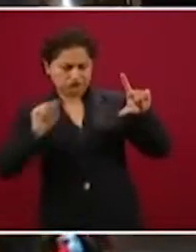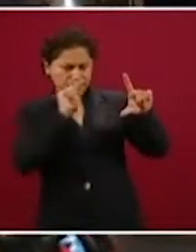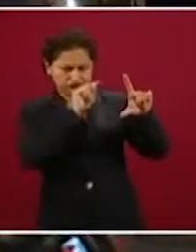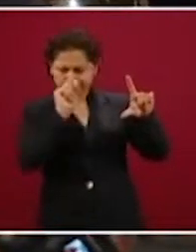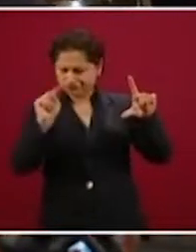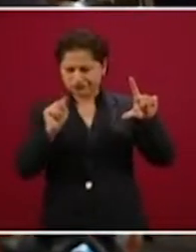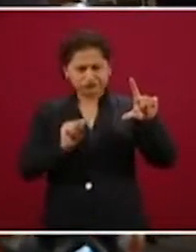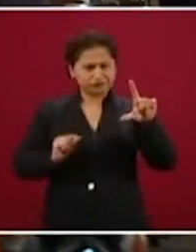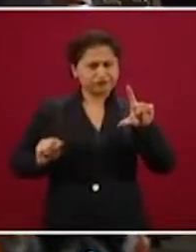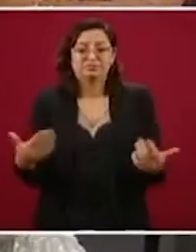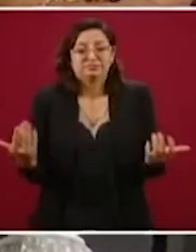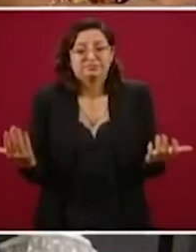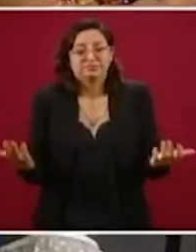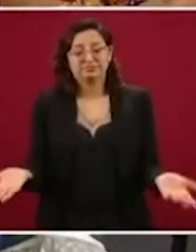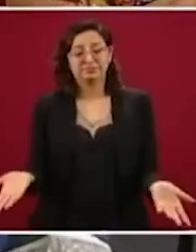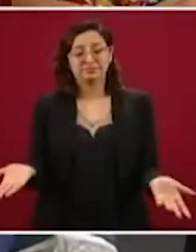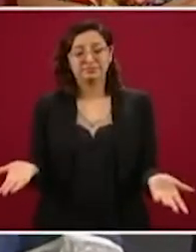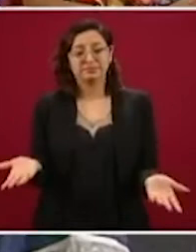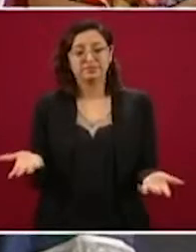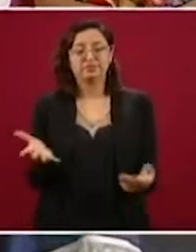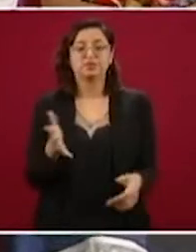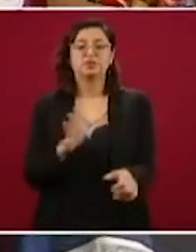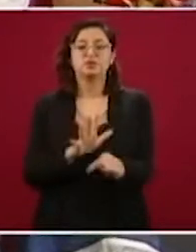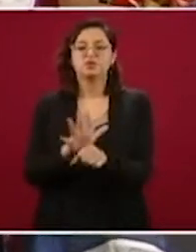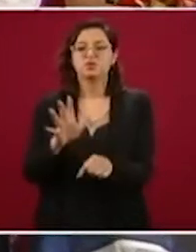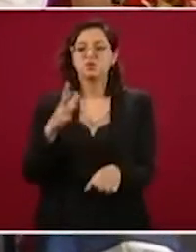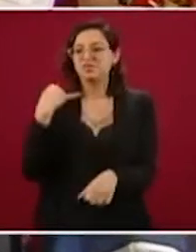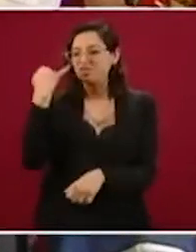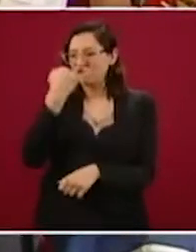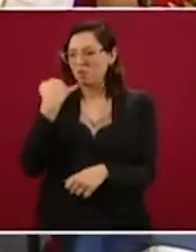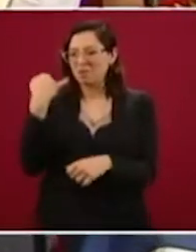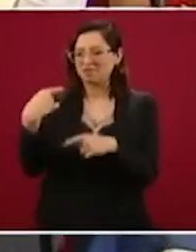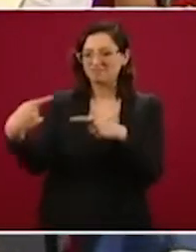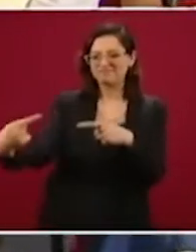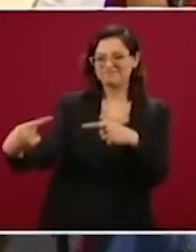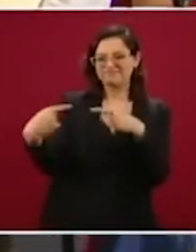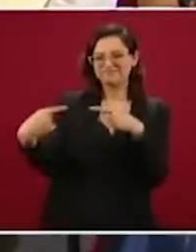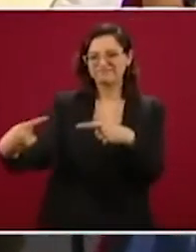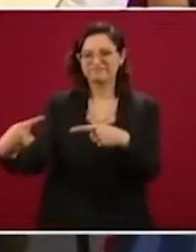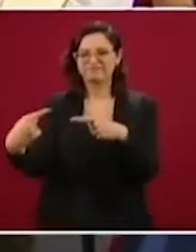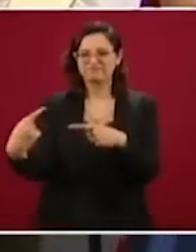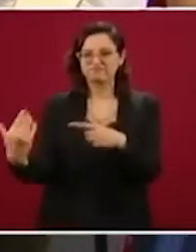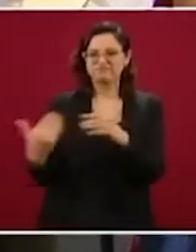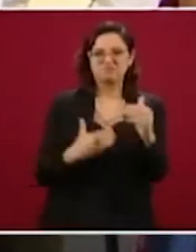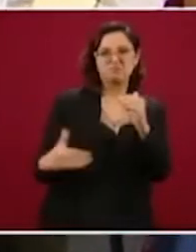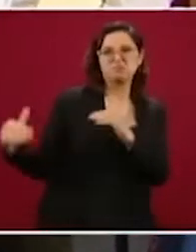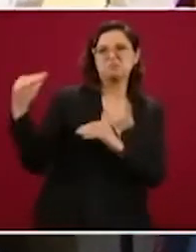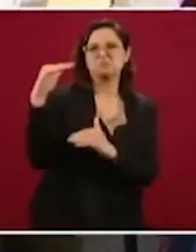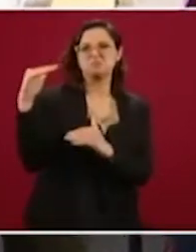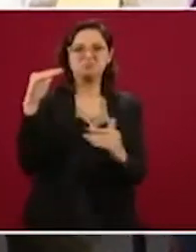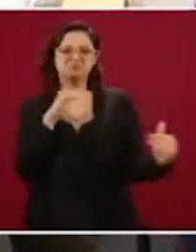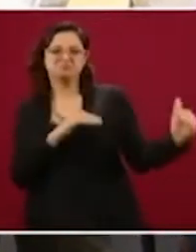cultural. La resistencia de las lenguas en México